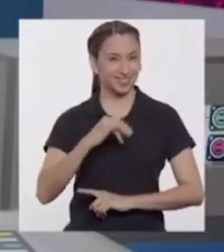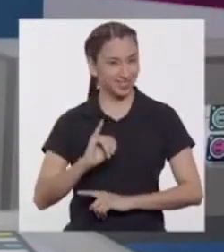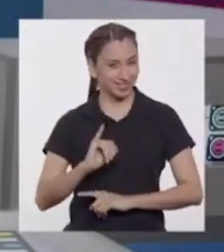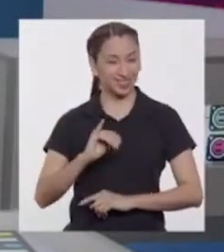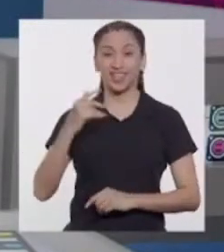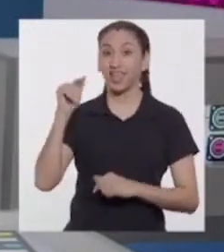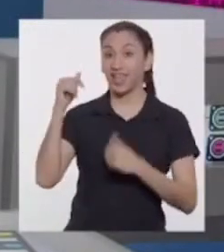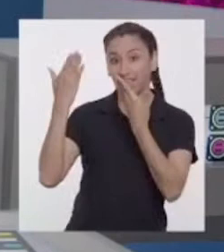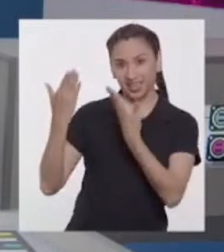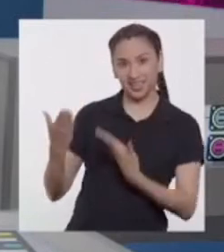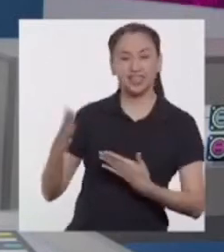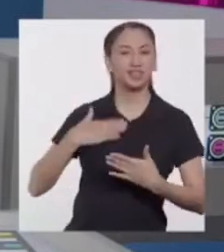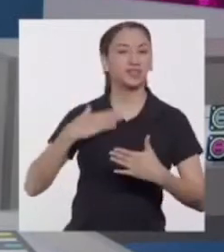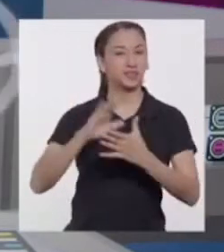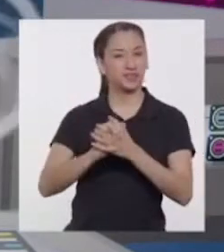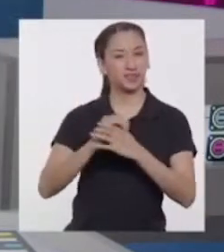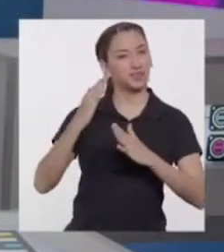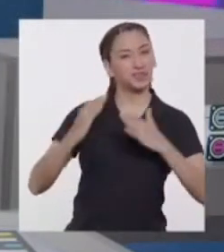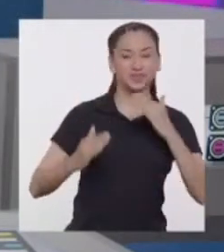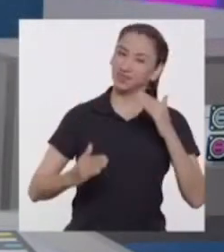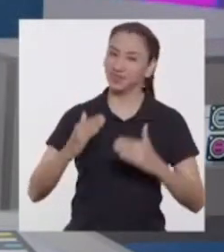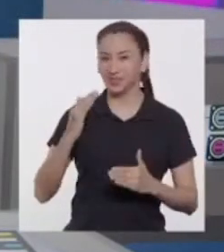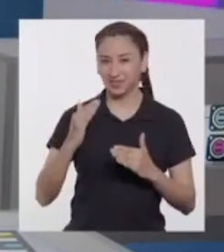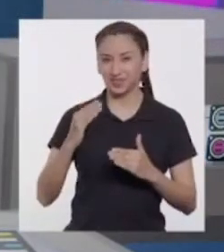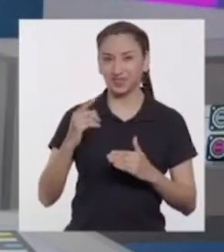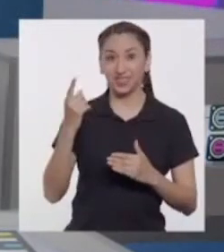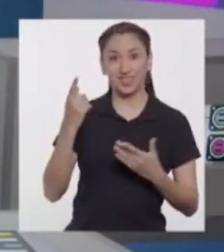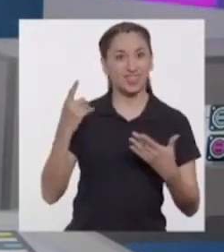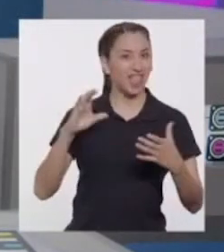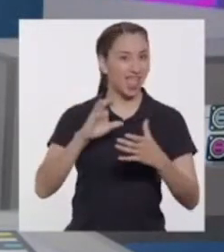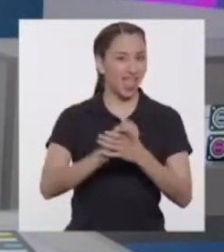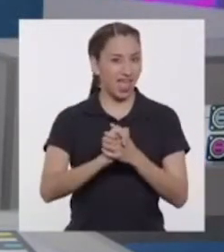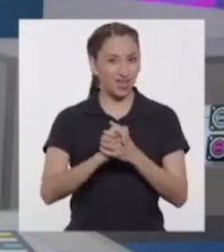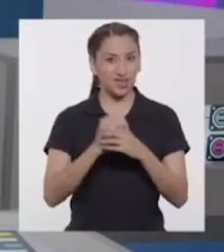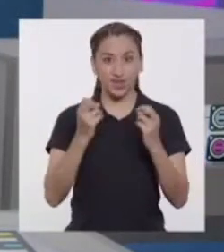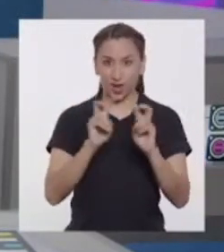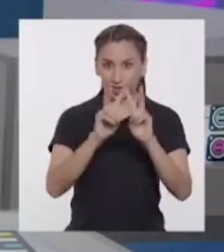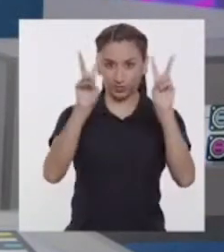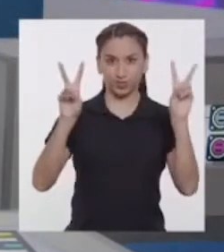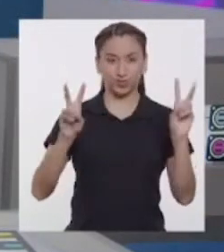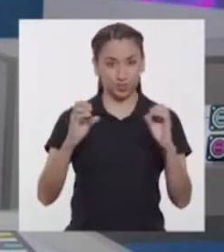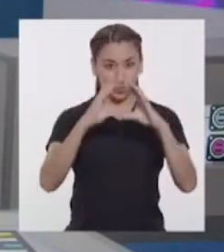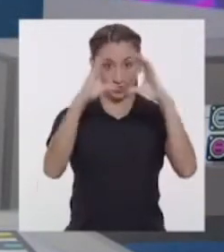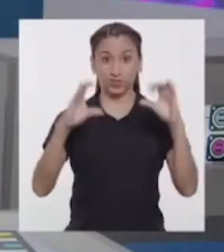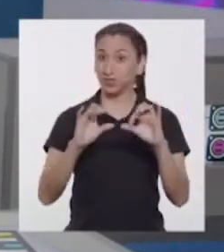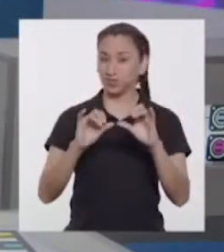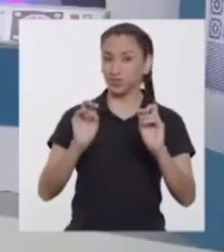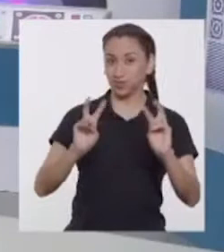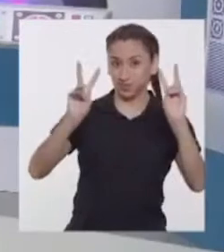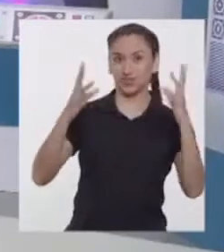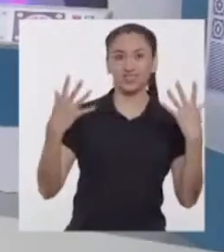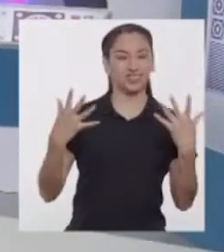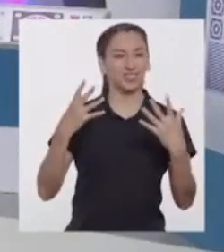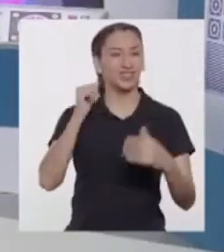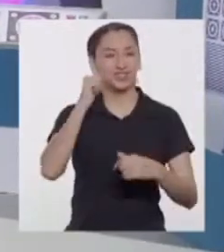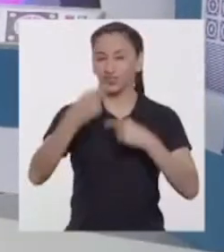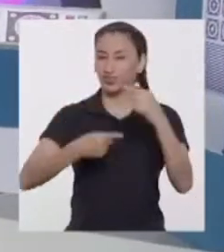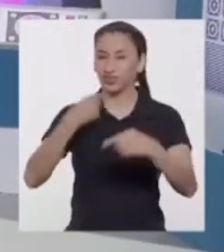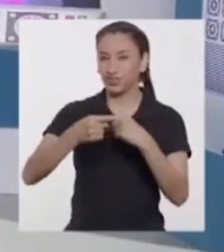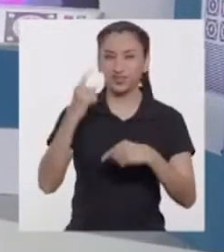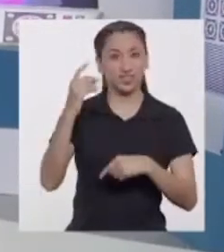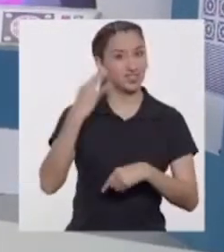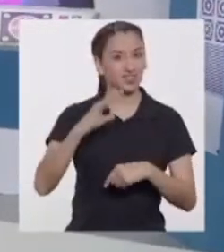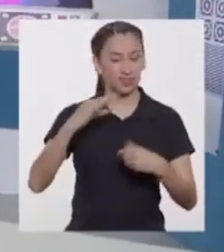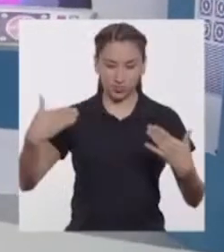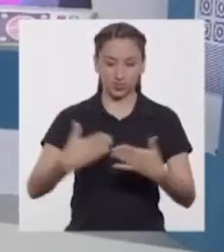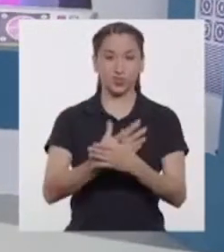Techi y esta es Macabot, nuestra amiga virtual que, como cada día,